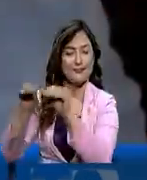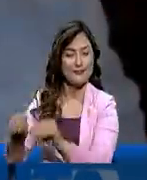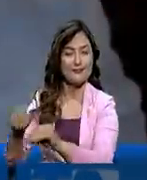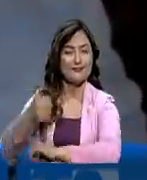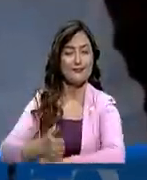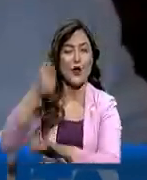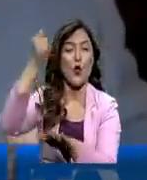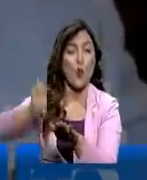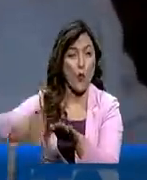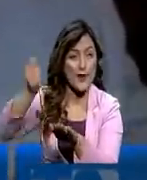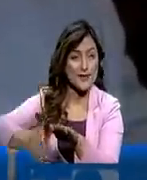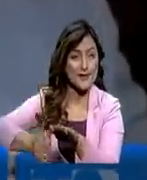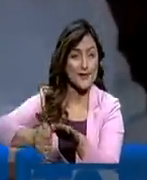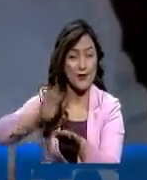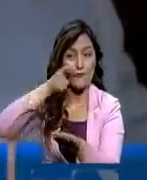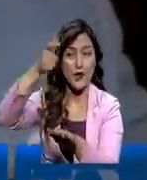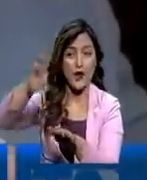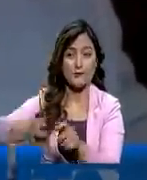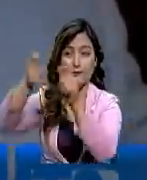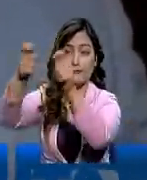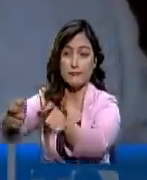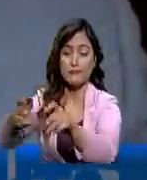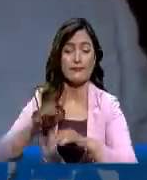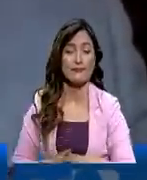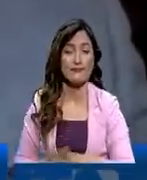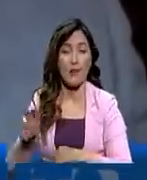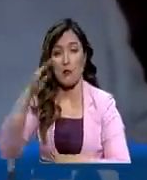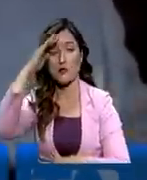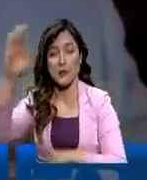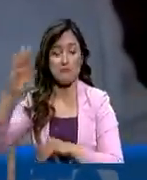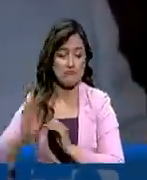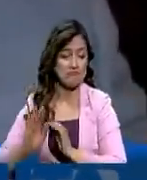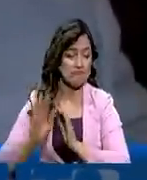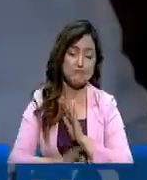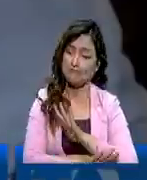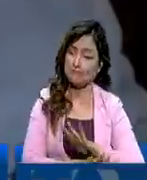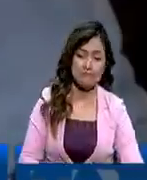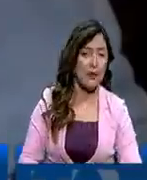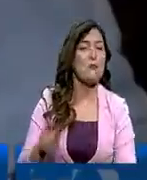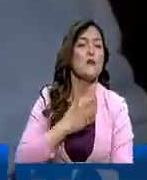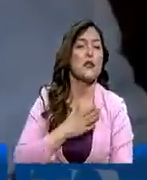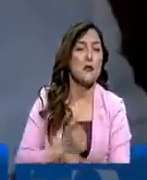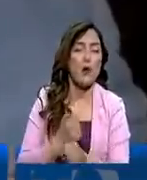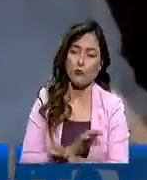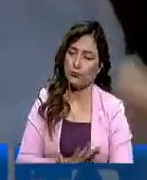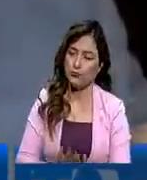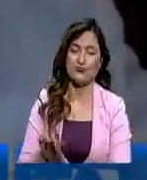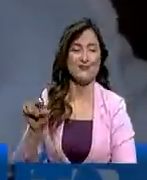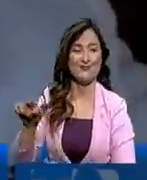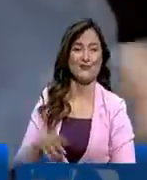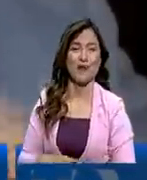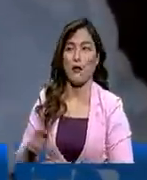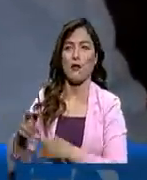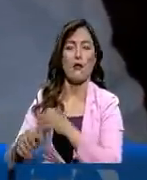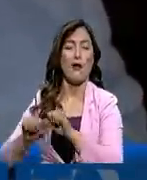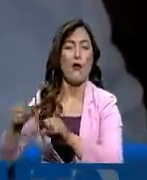hacia los jueces y o fiscales, y de ahí se inicia un proceso rápido para sacar